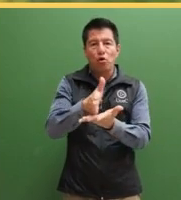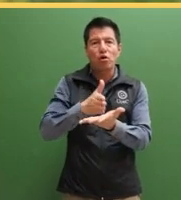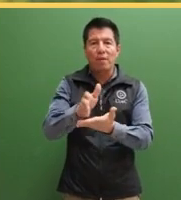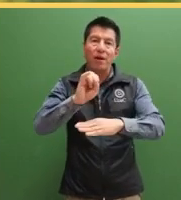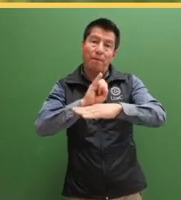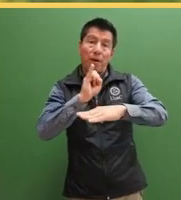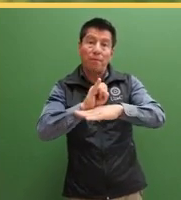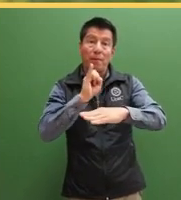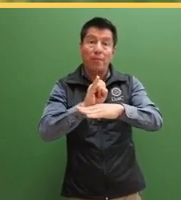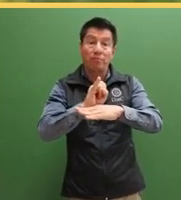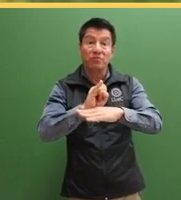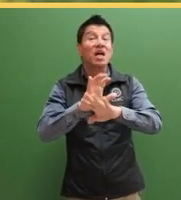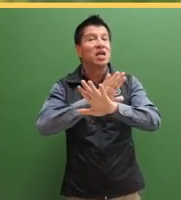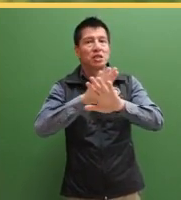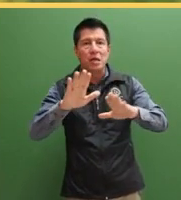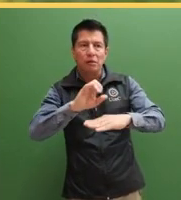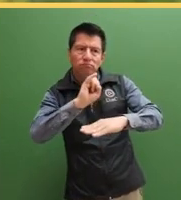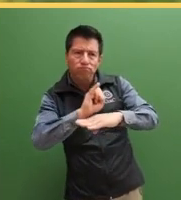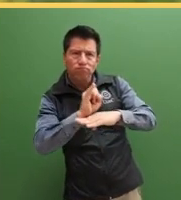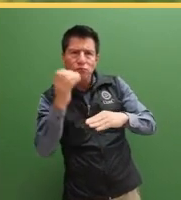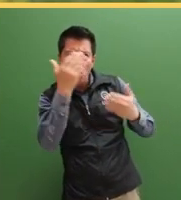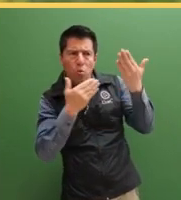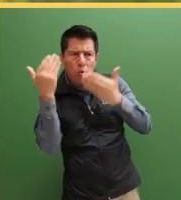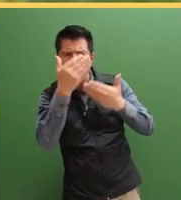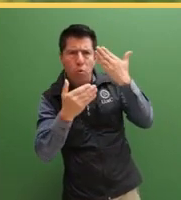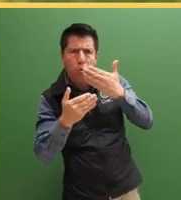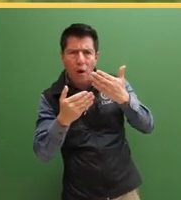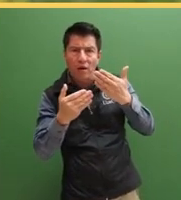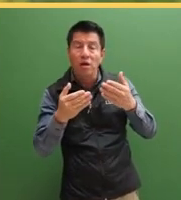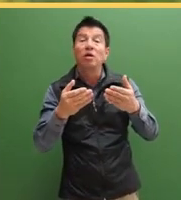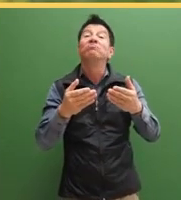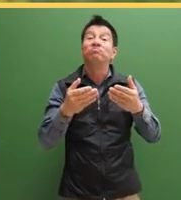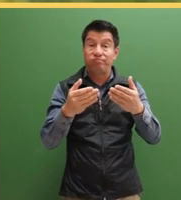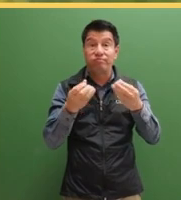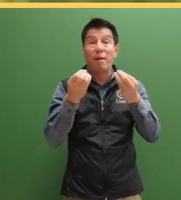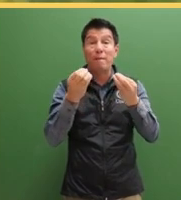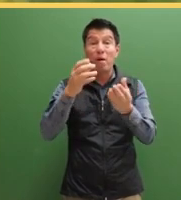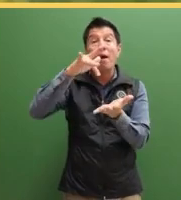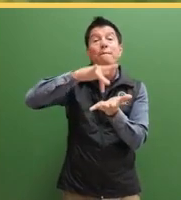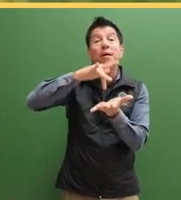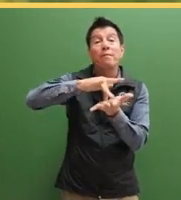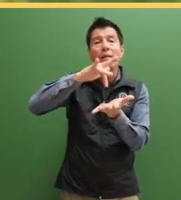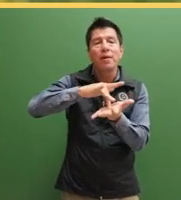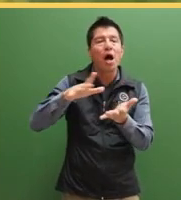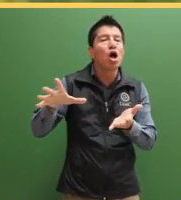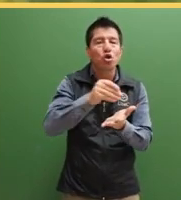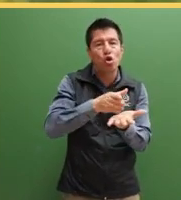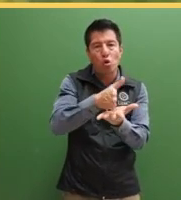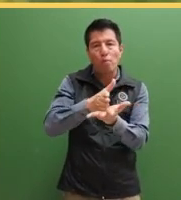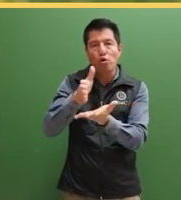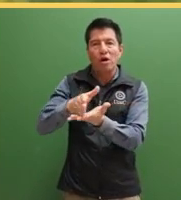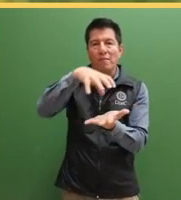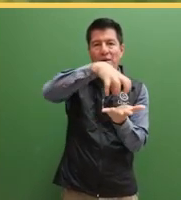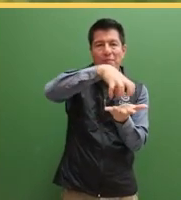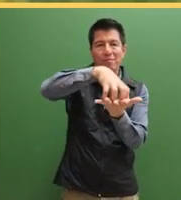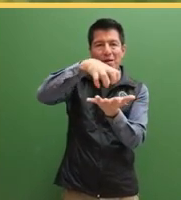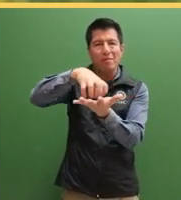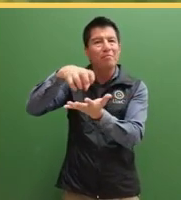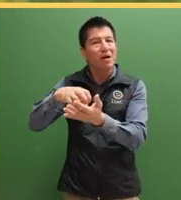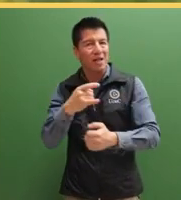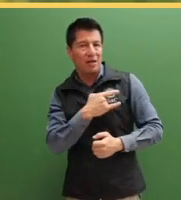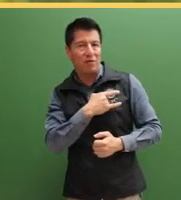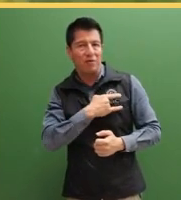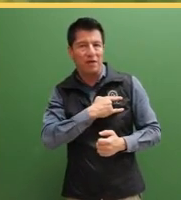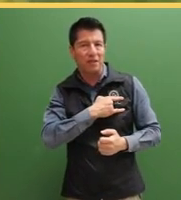el ejercicio de ponderación institucional, el cual obtuvo una gran participación de todos los programas, sedes y seccionales de